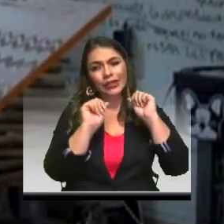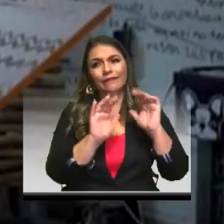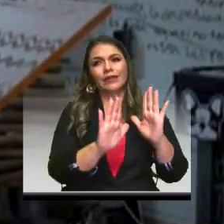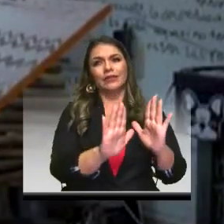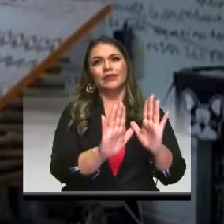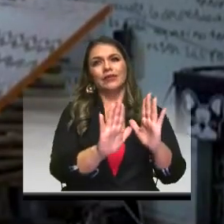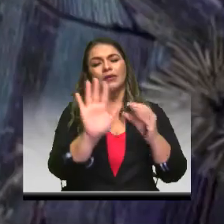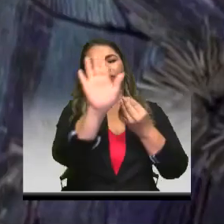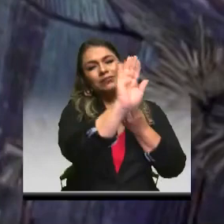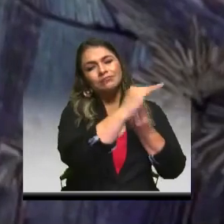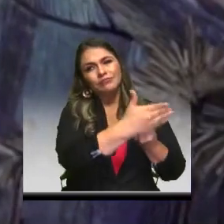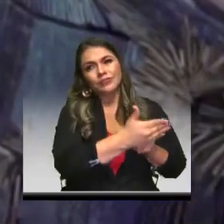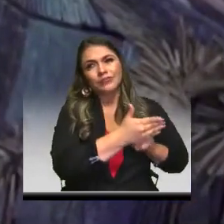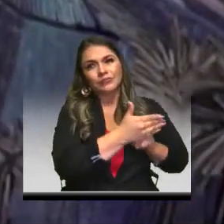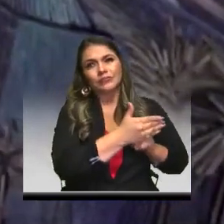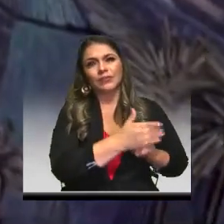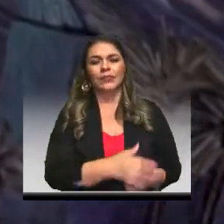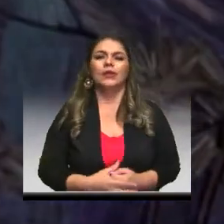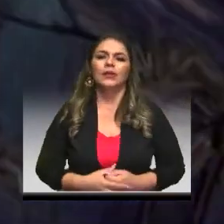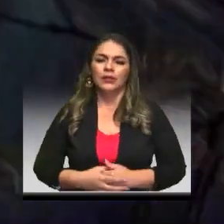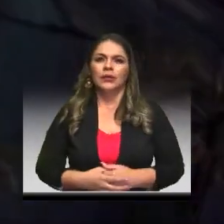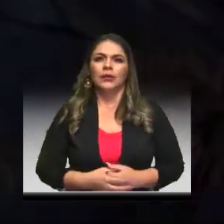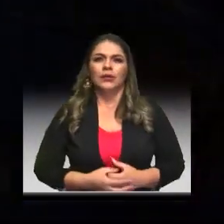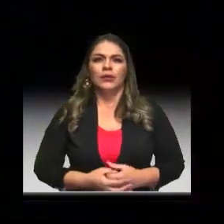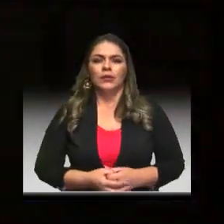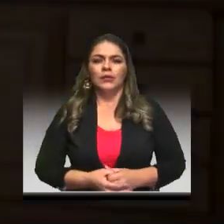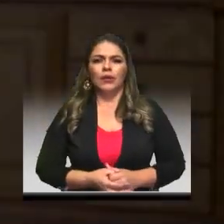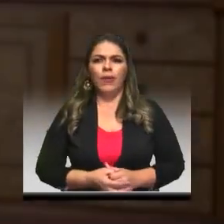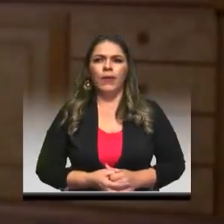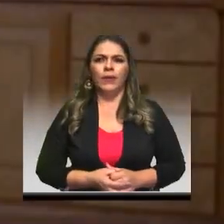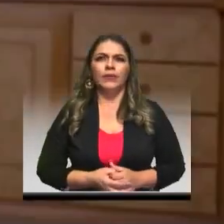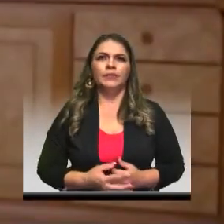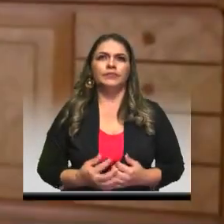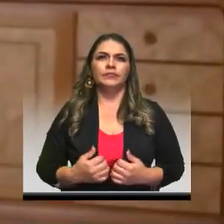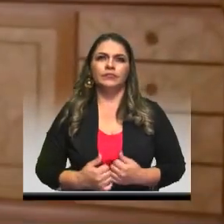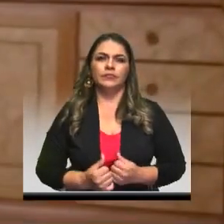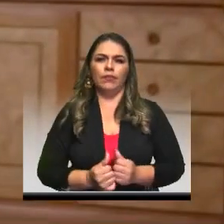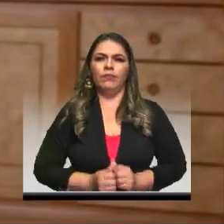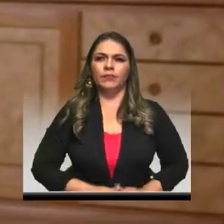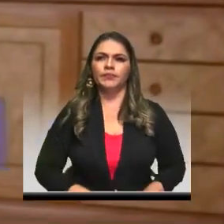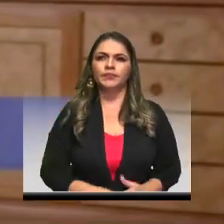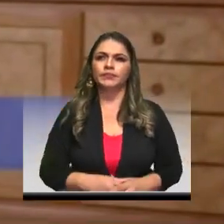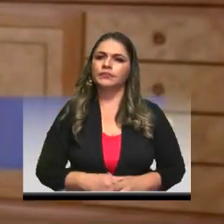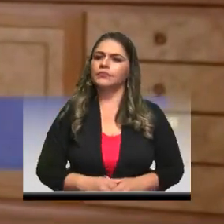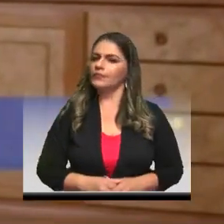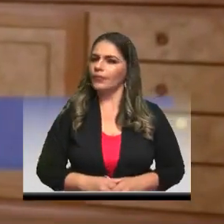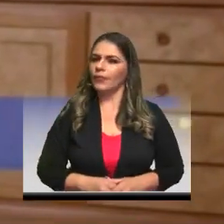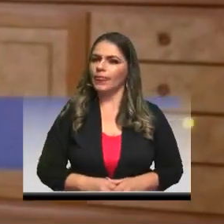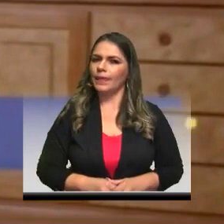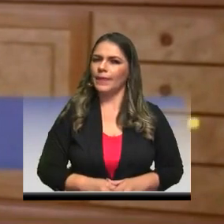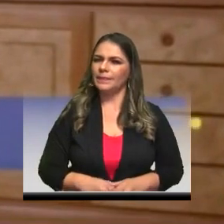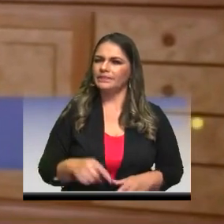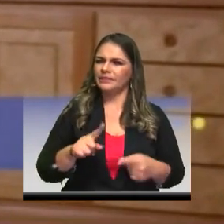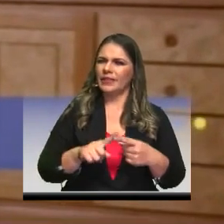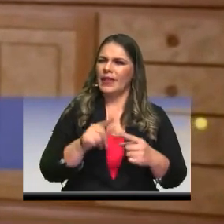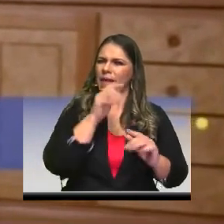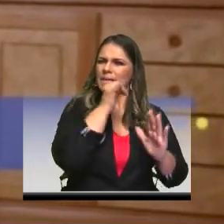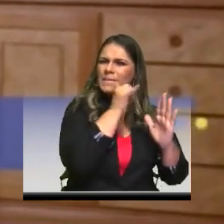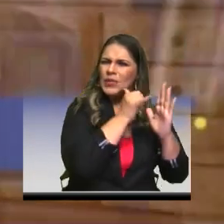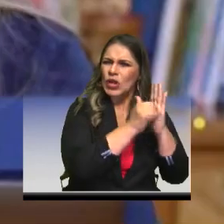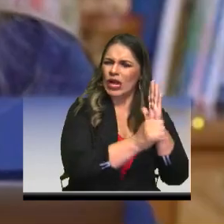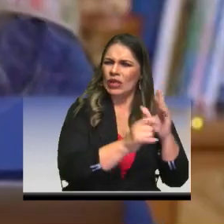y te proteja donde quiera que andes. Mónica, ¿y un asesino serial, un violador, un psicópata